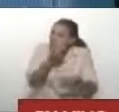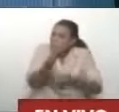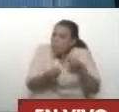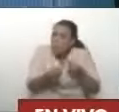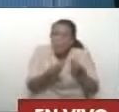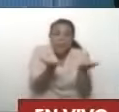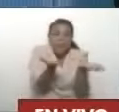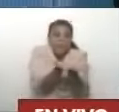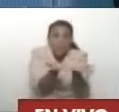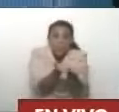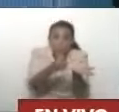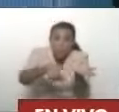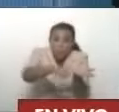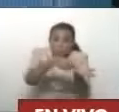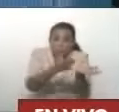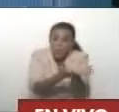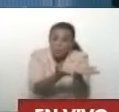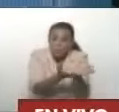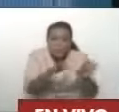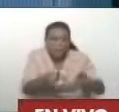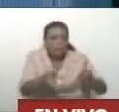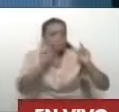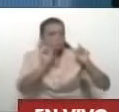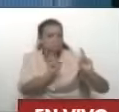la escuela seguimos nosotros